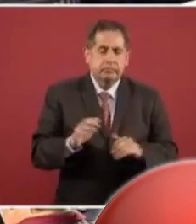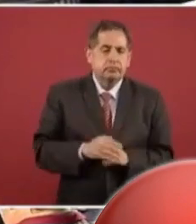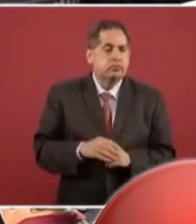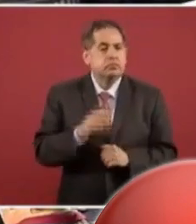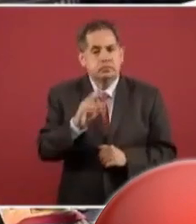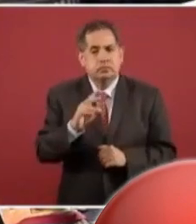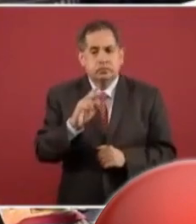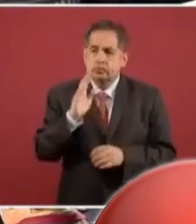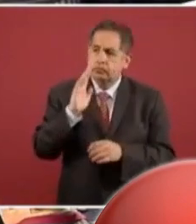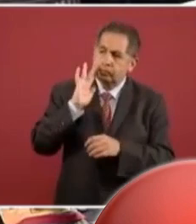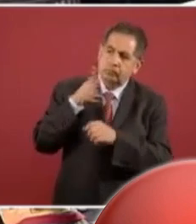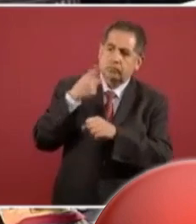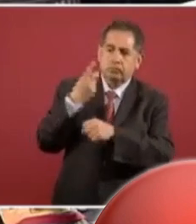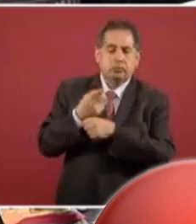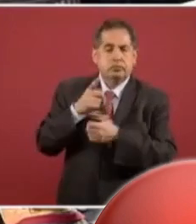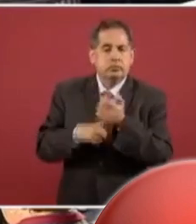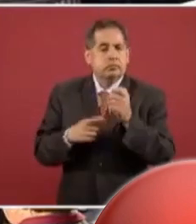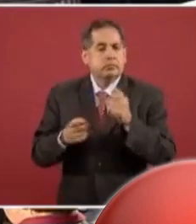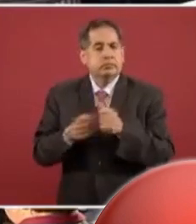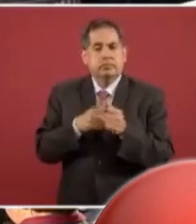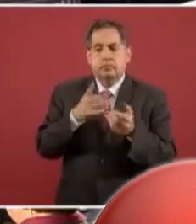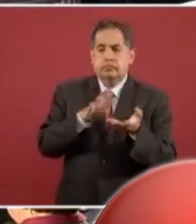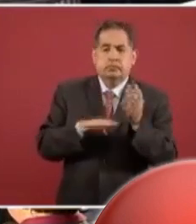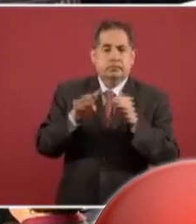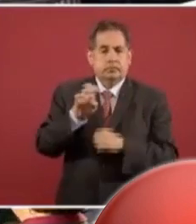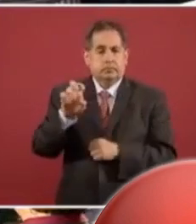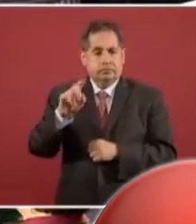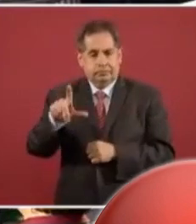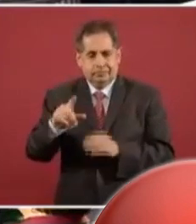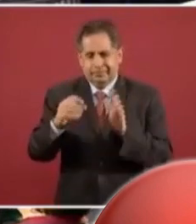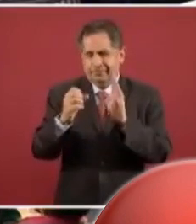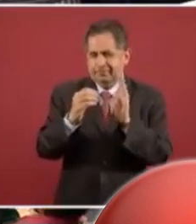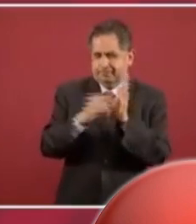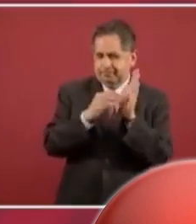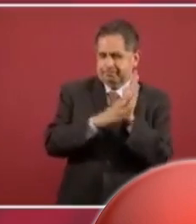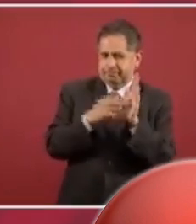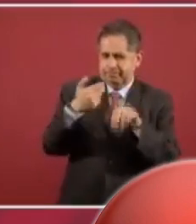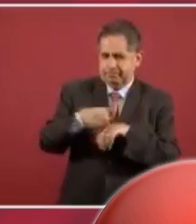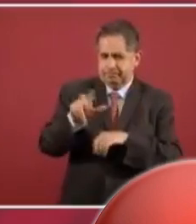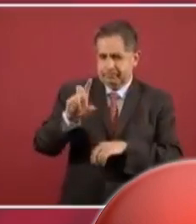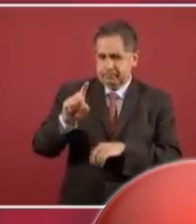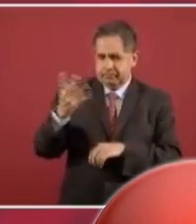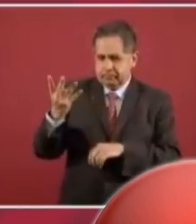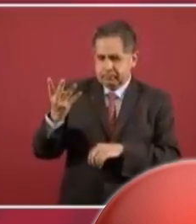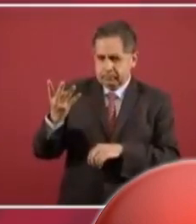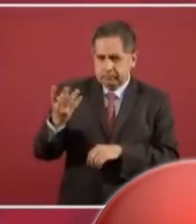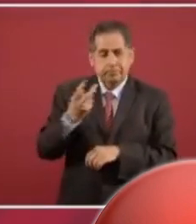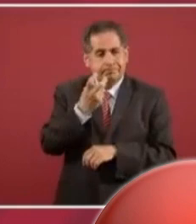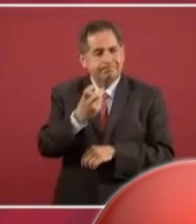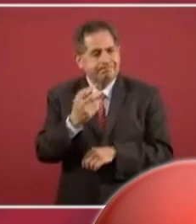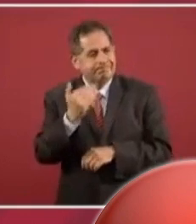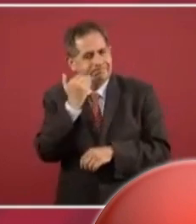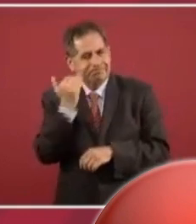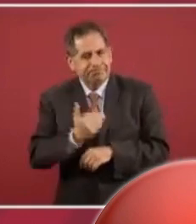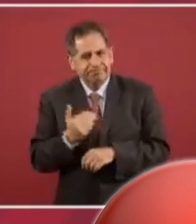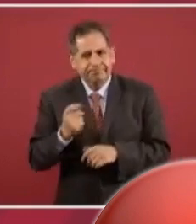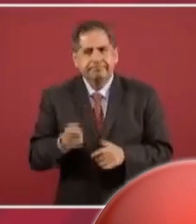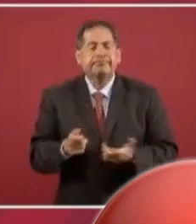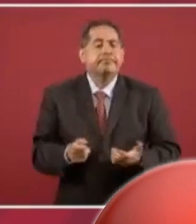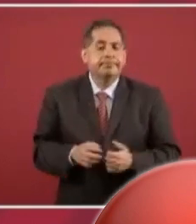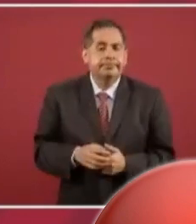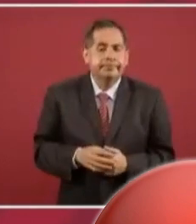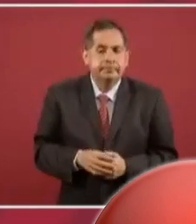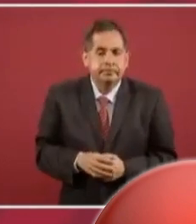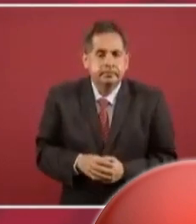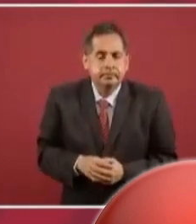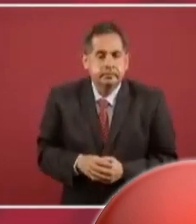que se creó en 1997, este régimen 34, tenía ese tipo de distorsiones que pues en